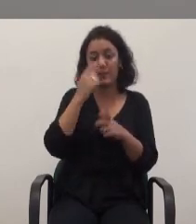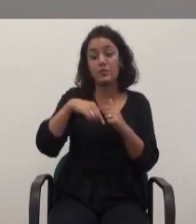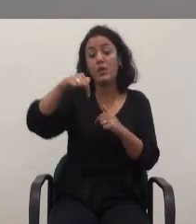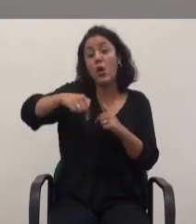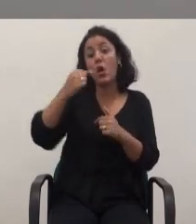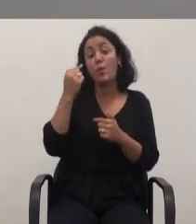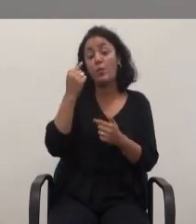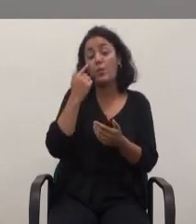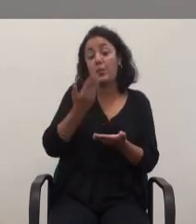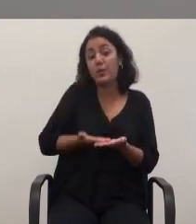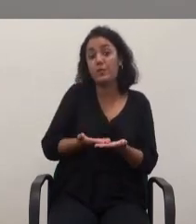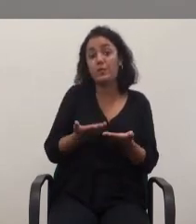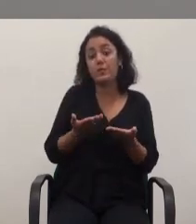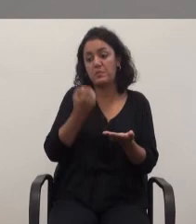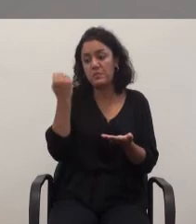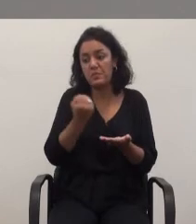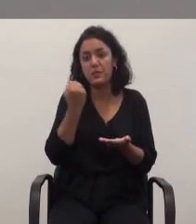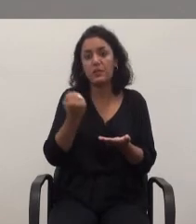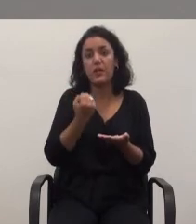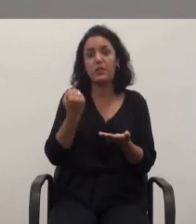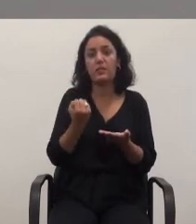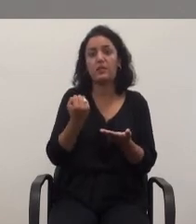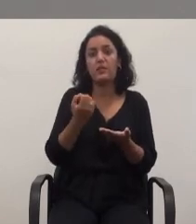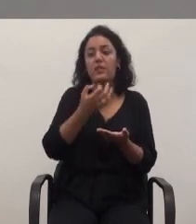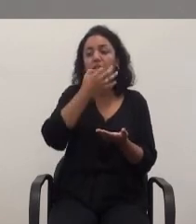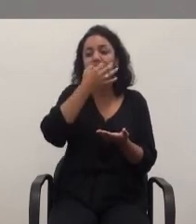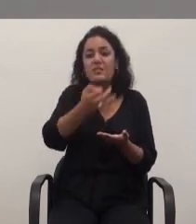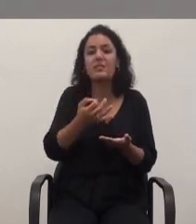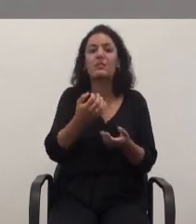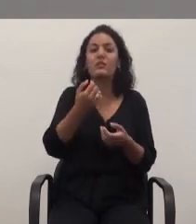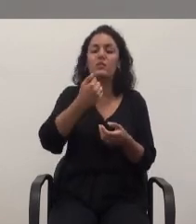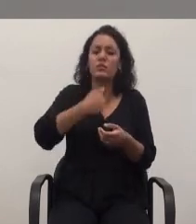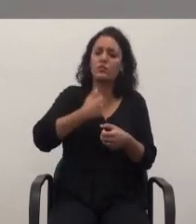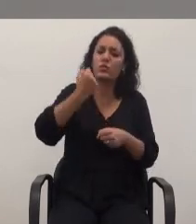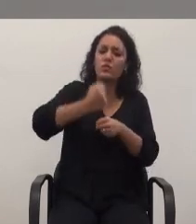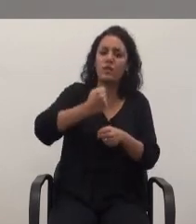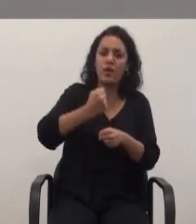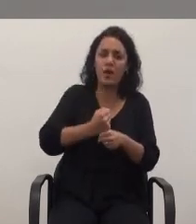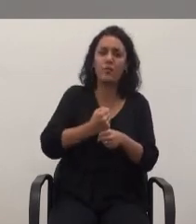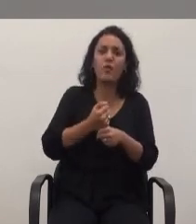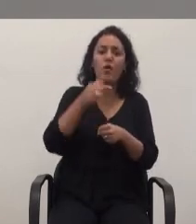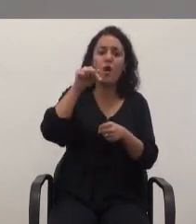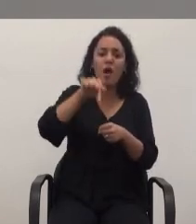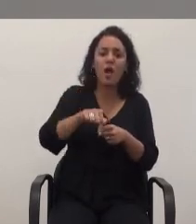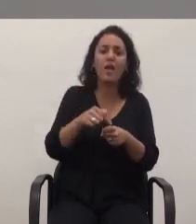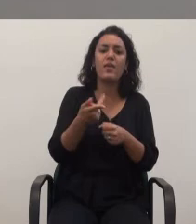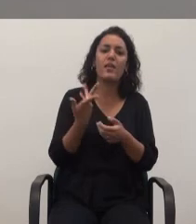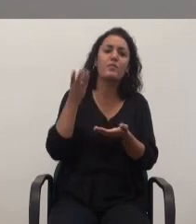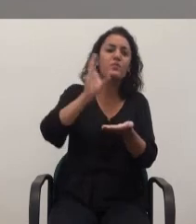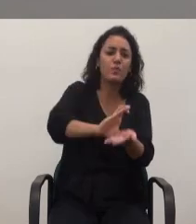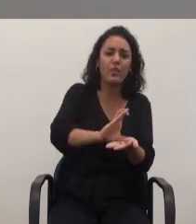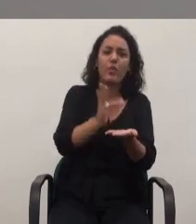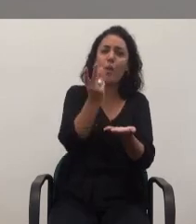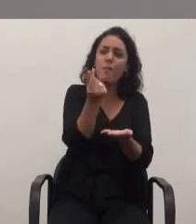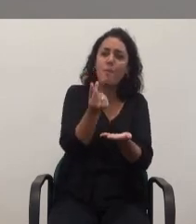explicitar mucho más todo el trabajo que se viene haciendo en la dimensión presupuestal de la institución. Esto es algo que